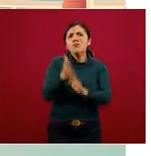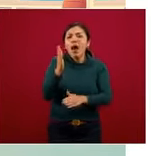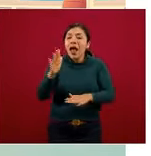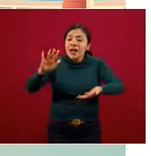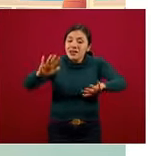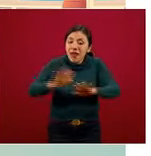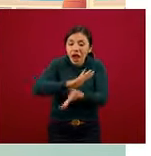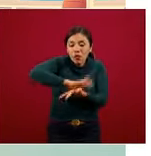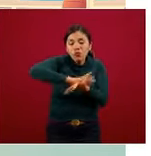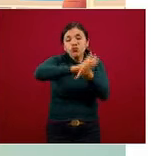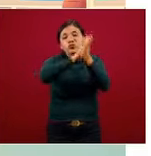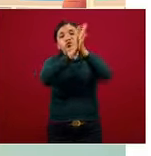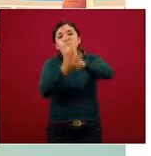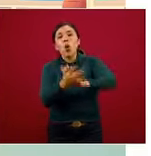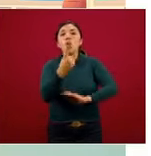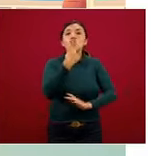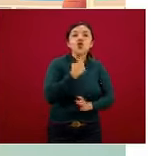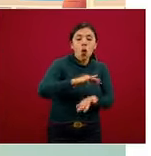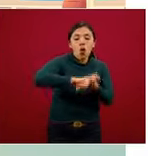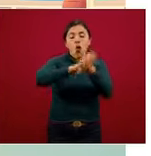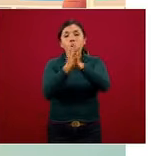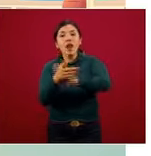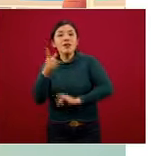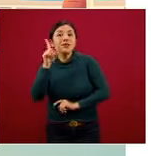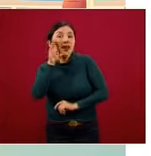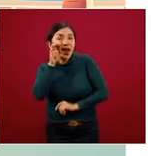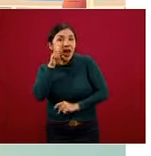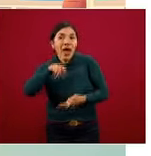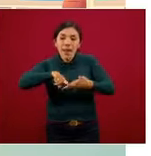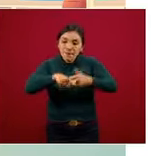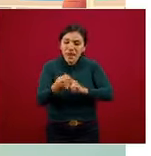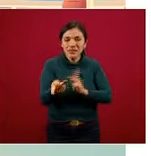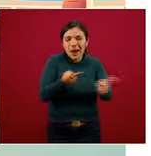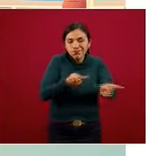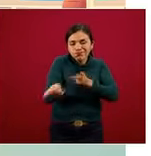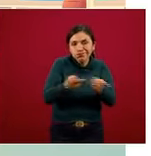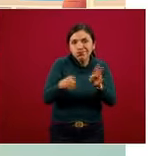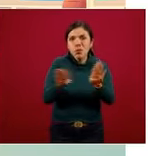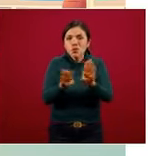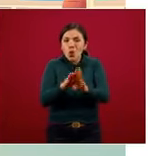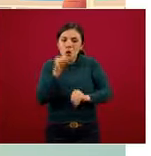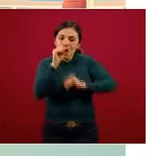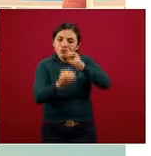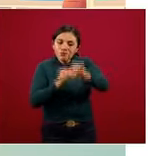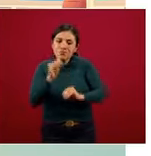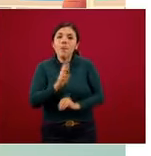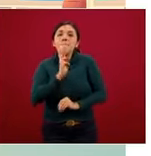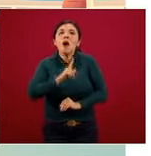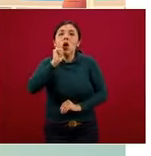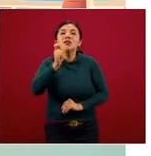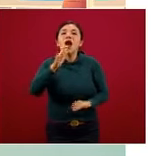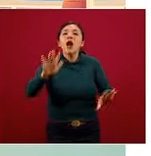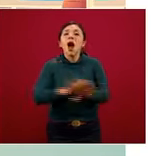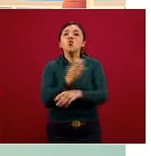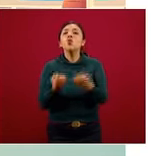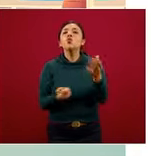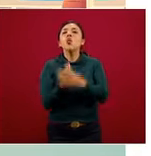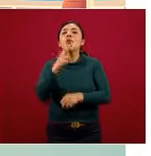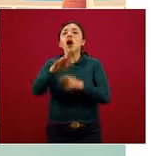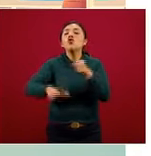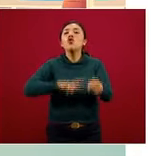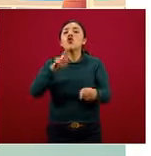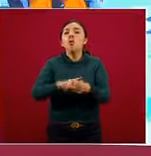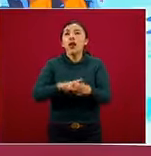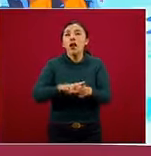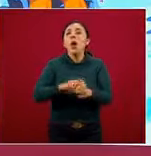al semáforo naranja, hay que empezar a prepararnos haciendo ajustes y preparándonos para una nueva realidad, para volver poco a